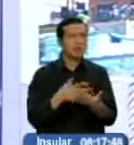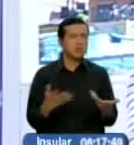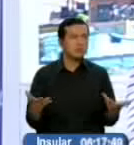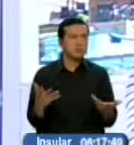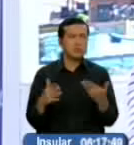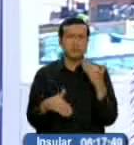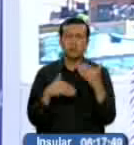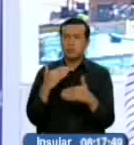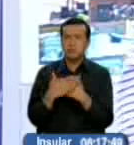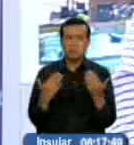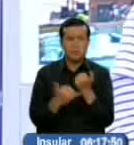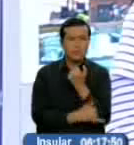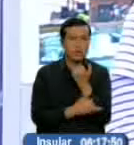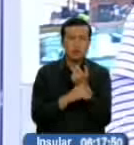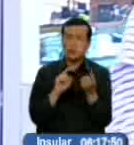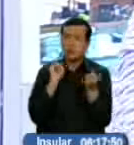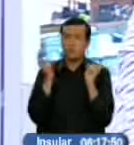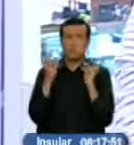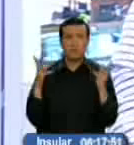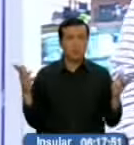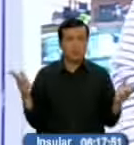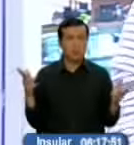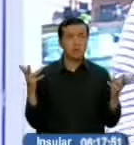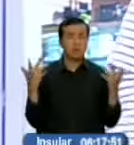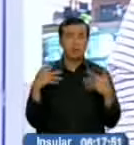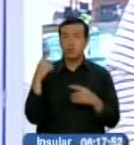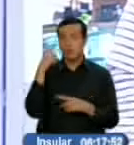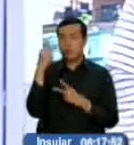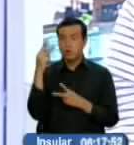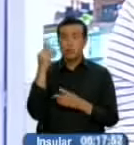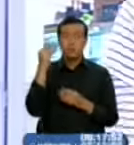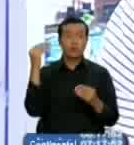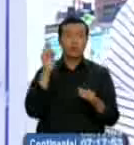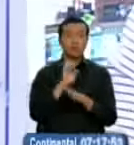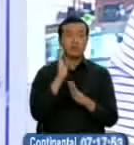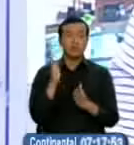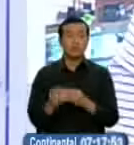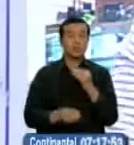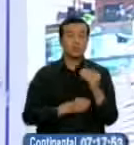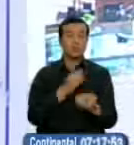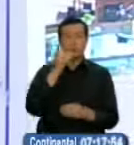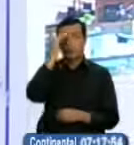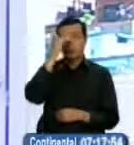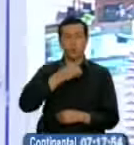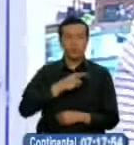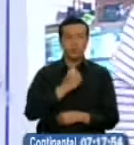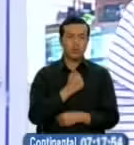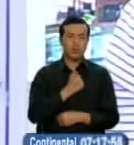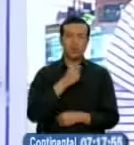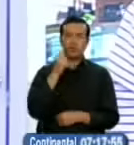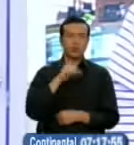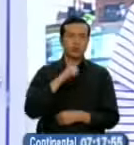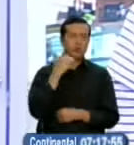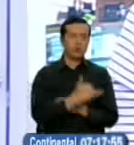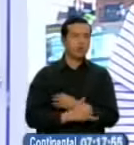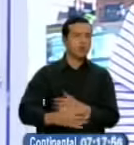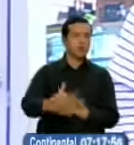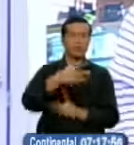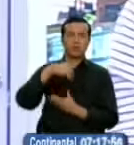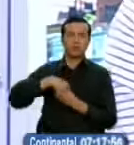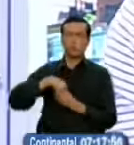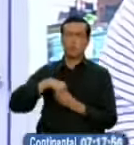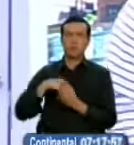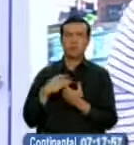como resultado un país que no se ha transformado. Tenemos como resultado que muchos ecuatorianos deciden sacar sus recursos hacia